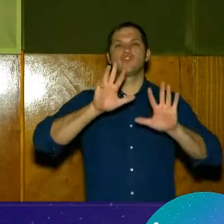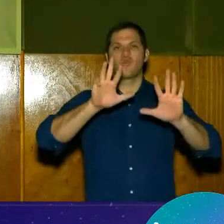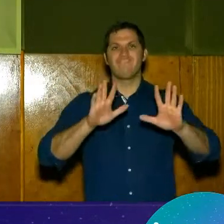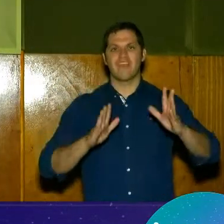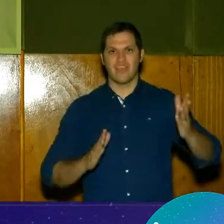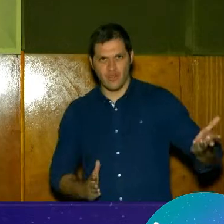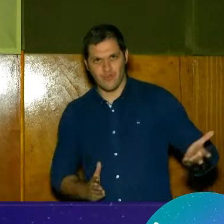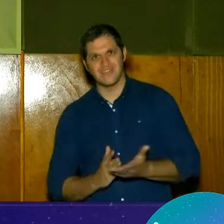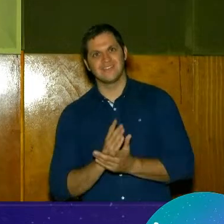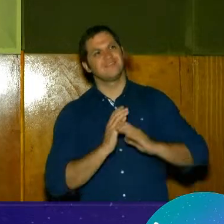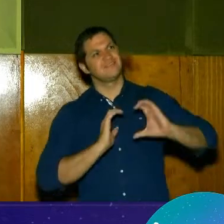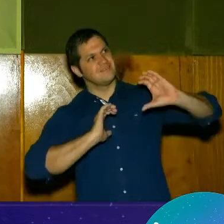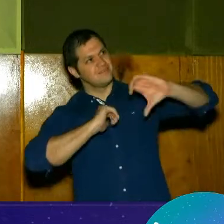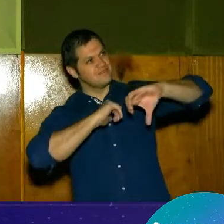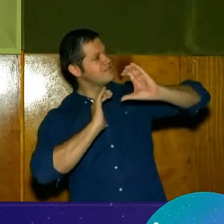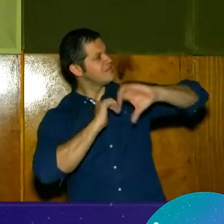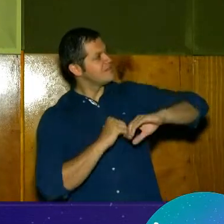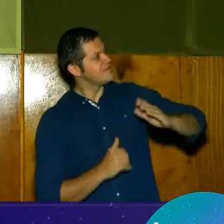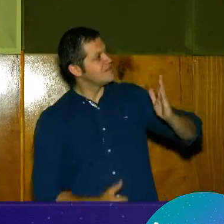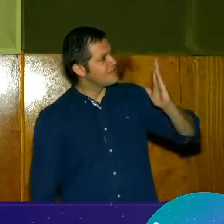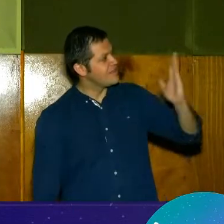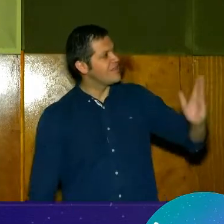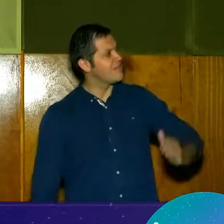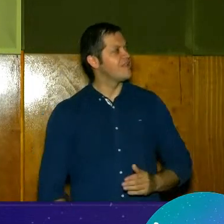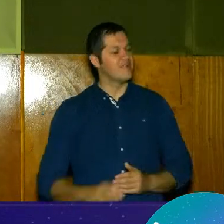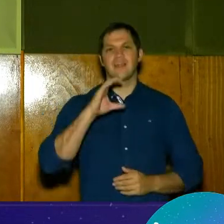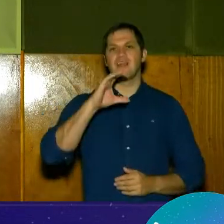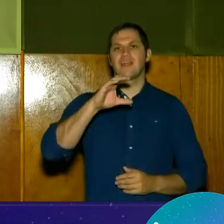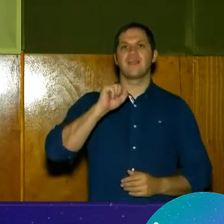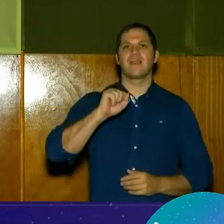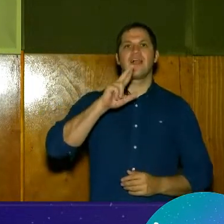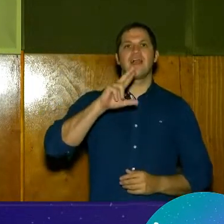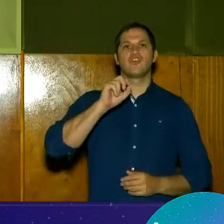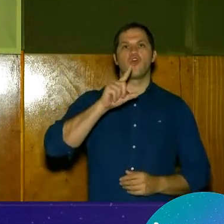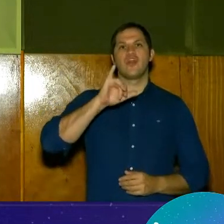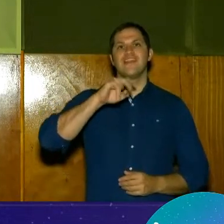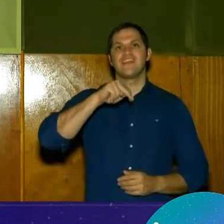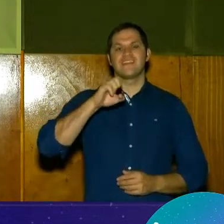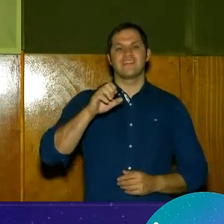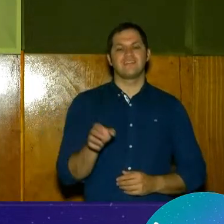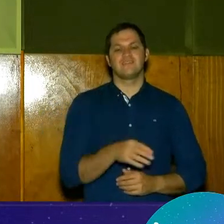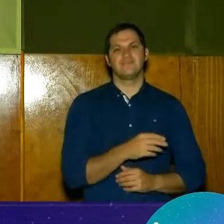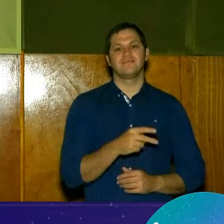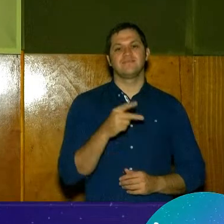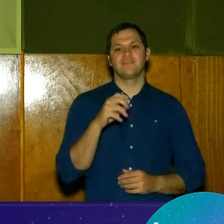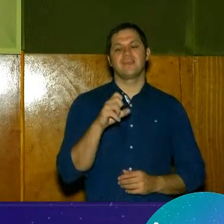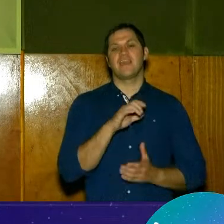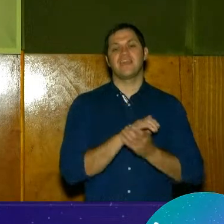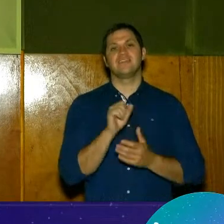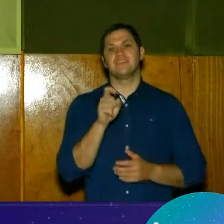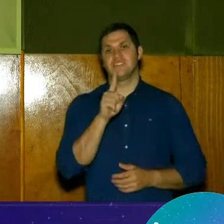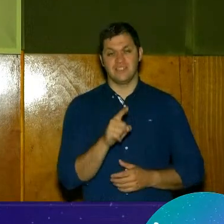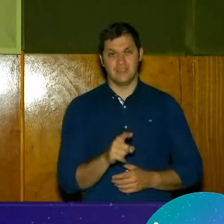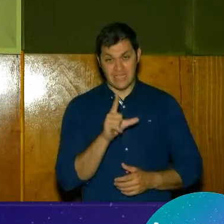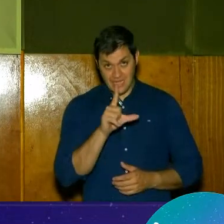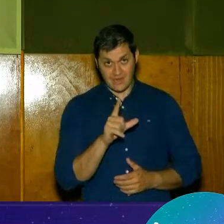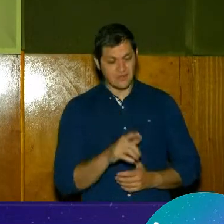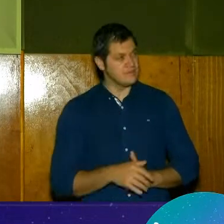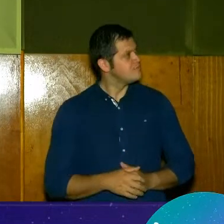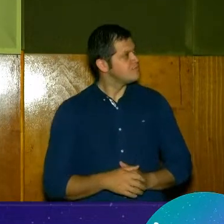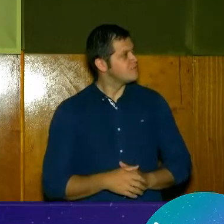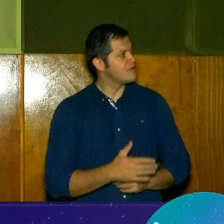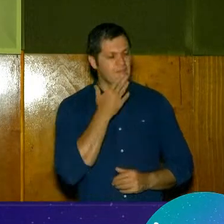pero y aquí si se inventa el telescopio en 1609 aparece el telescopio y